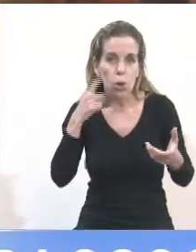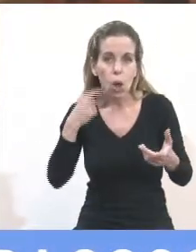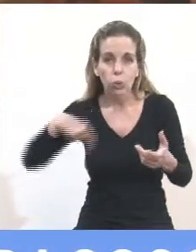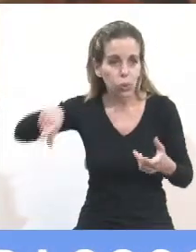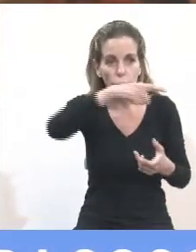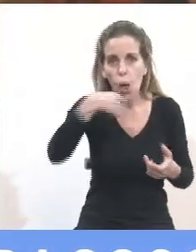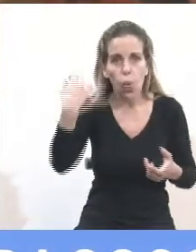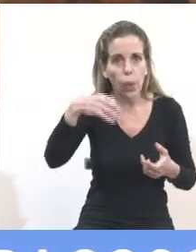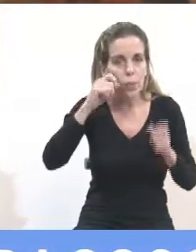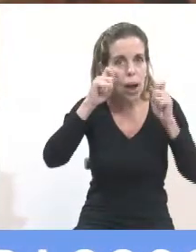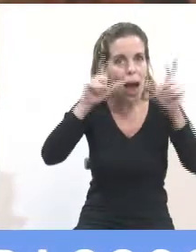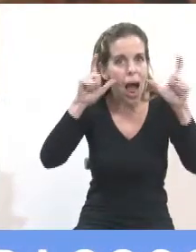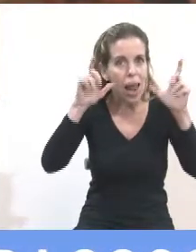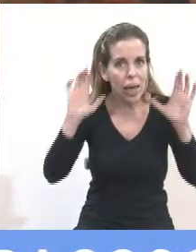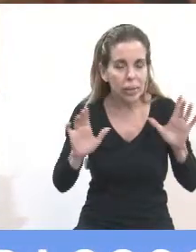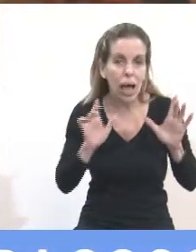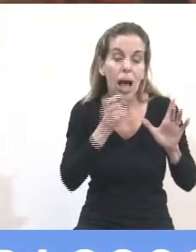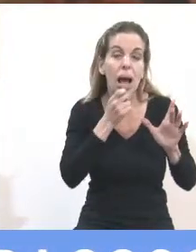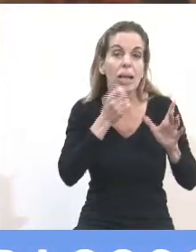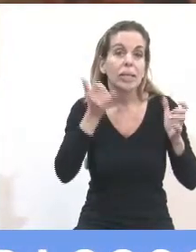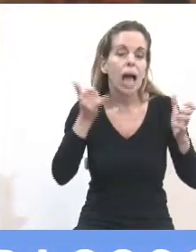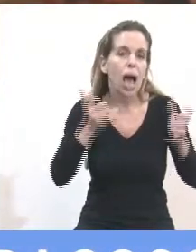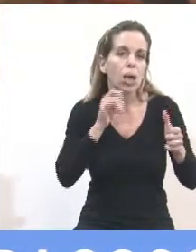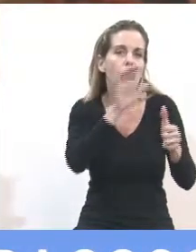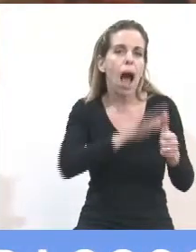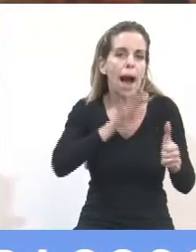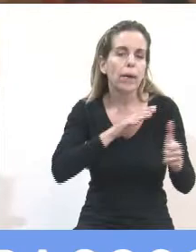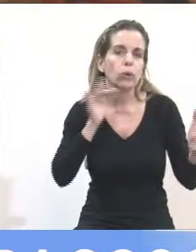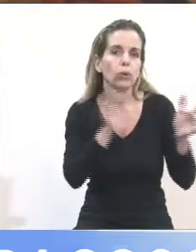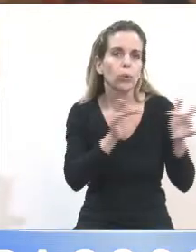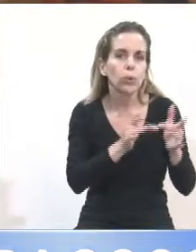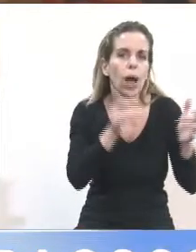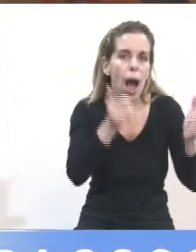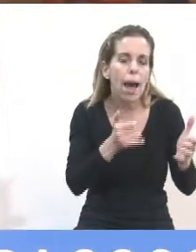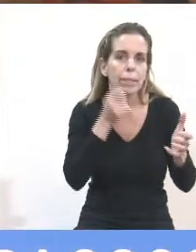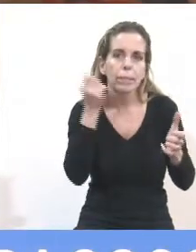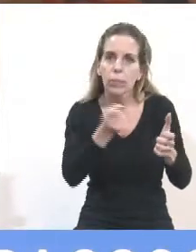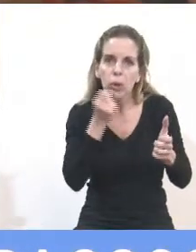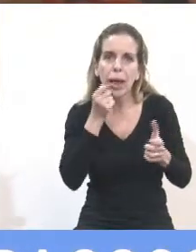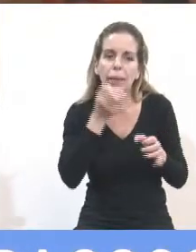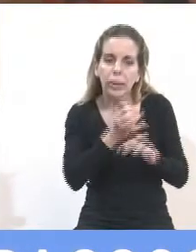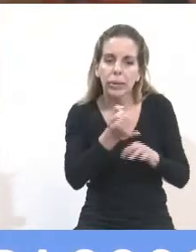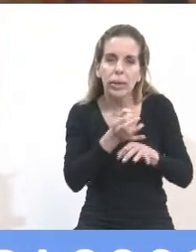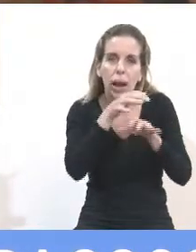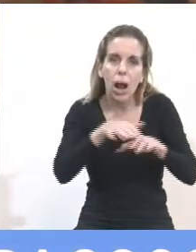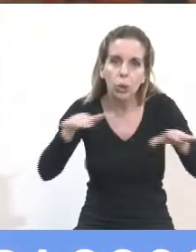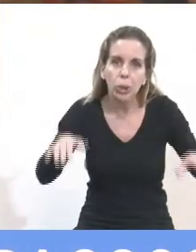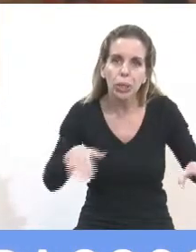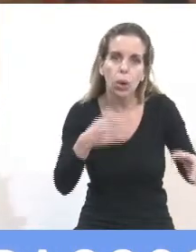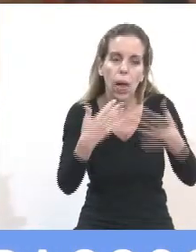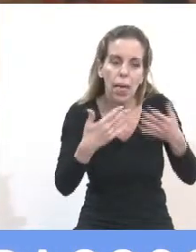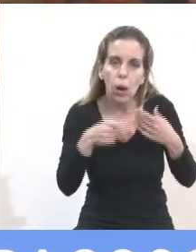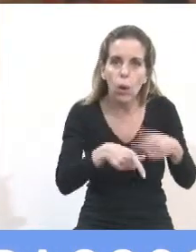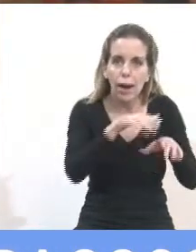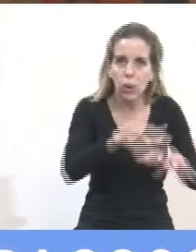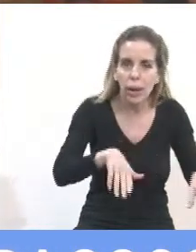nosotros debemos estar alerta ante el grooming y empezar a concientizar también a nuestros niños, fortalecer el diálogo